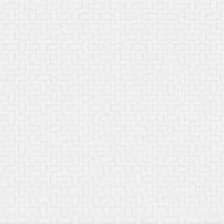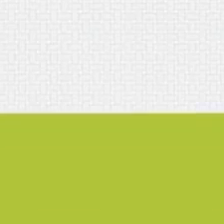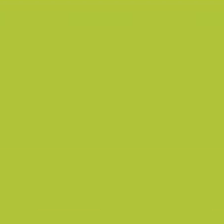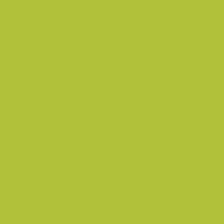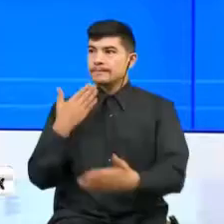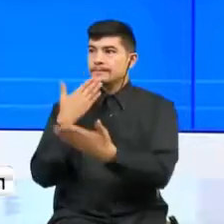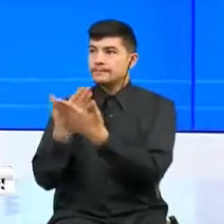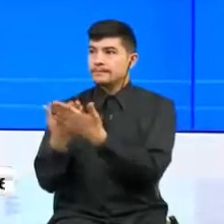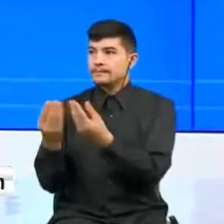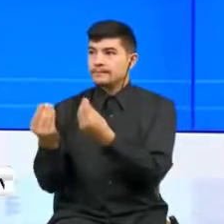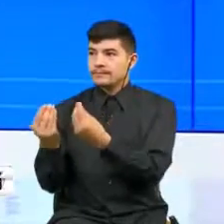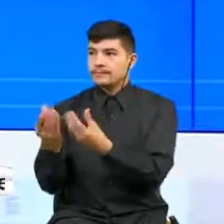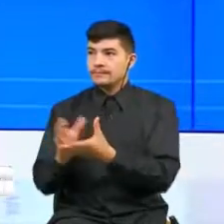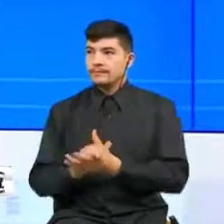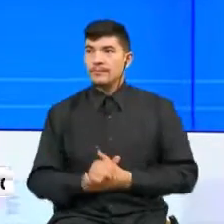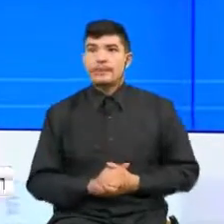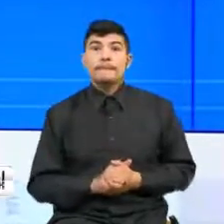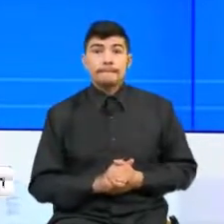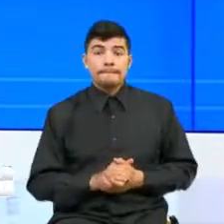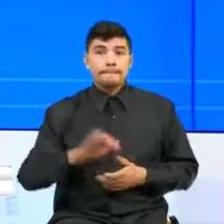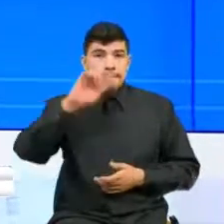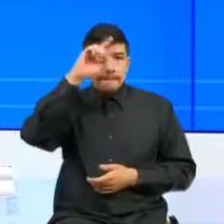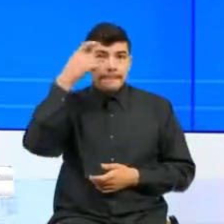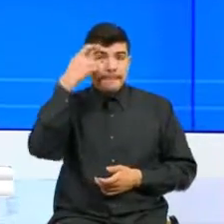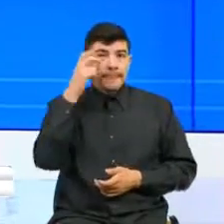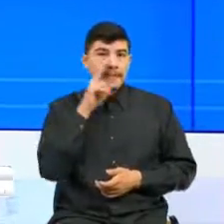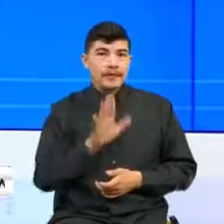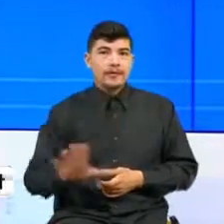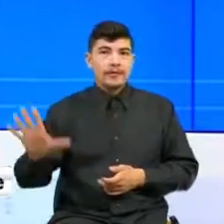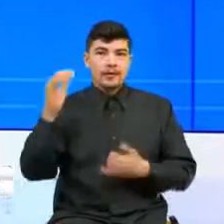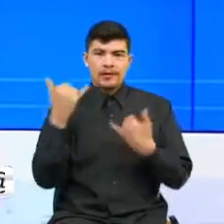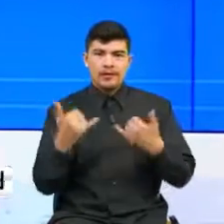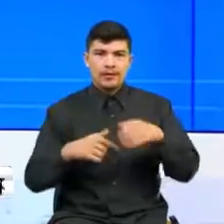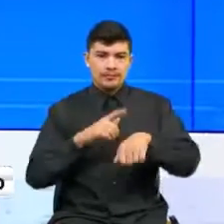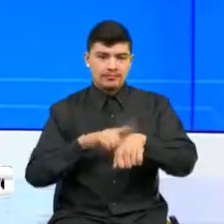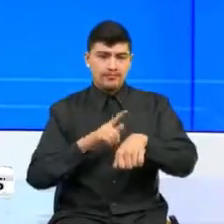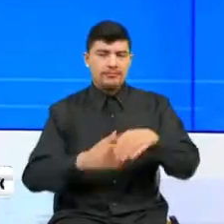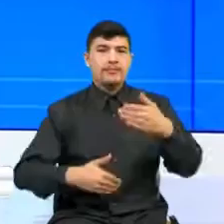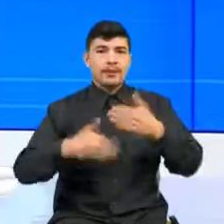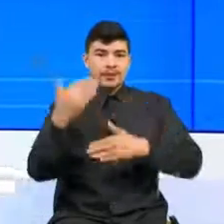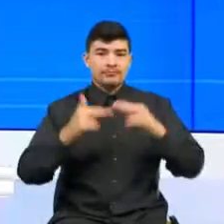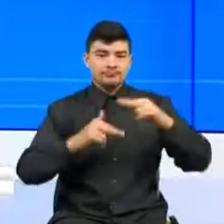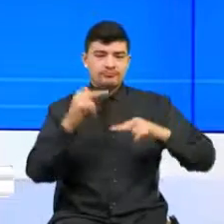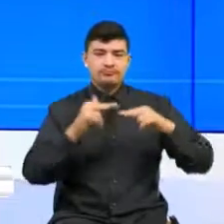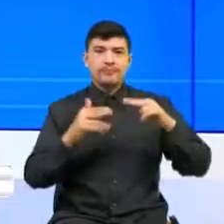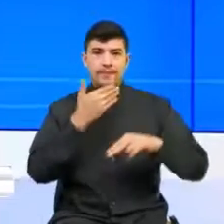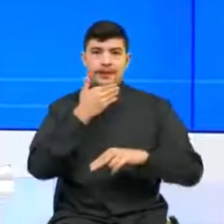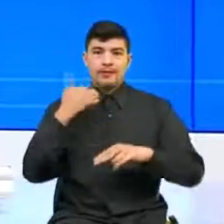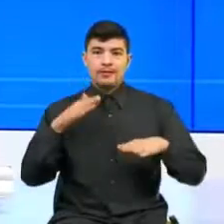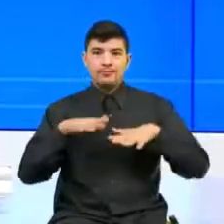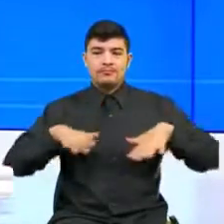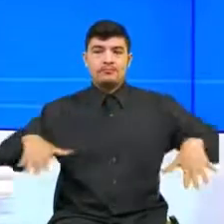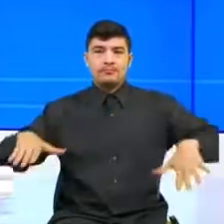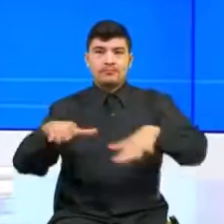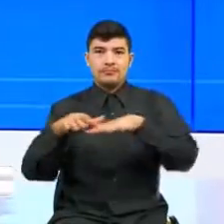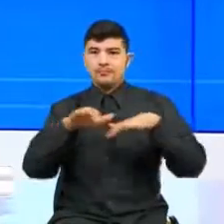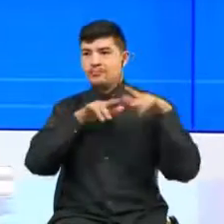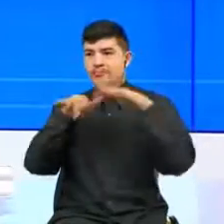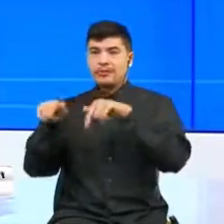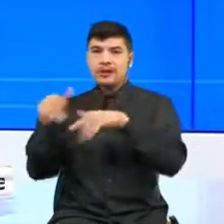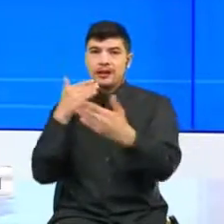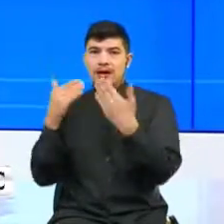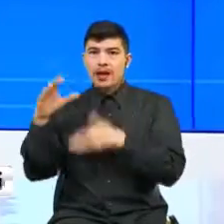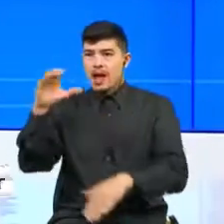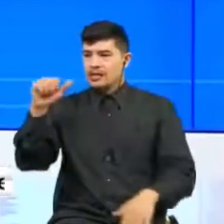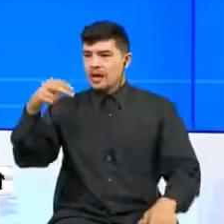canaltro.com. Y el gobierno nacional decidió que ya es hora de ejecutar obras inmediatas para mejorar las condiciones de la zona transitoria Veredal